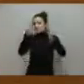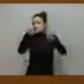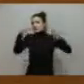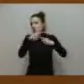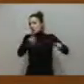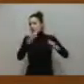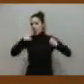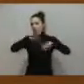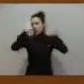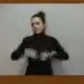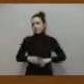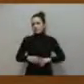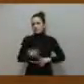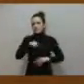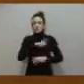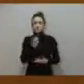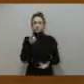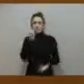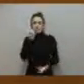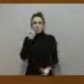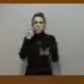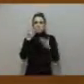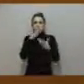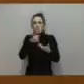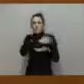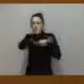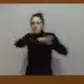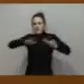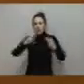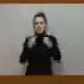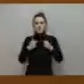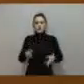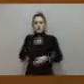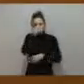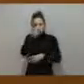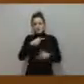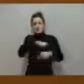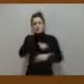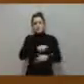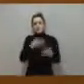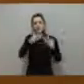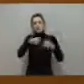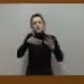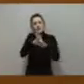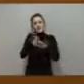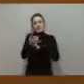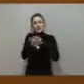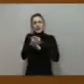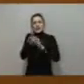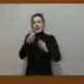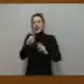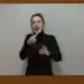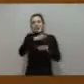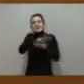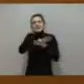Nos sorprendió la rapidez con la que la diputada socialista explicó en la Comisión de Industria que llegaba tarde y mal